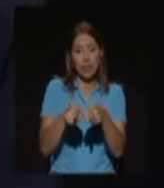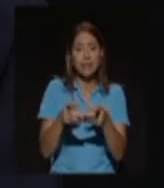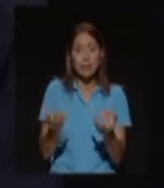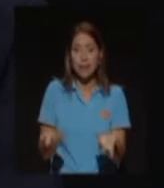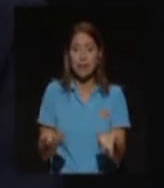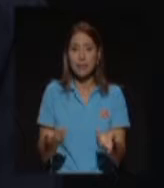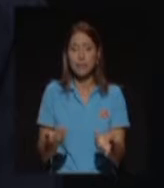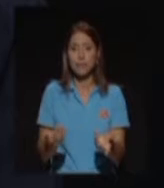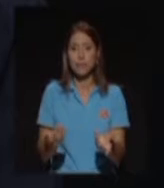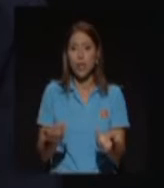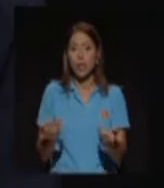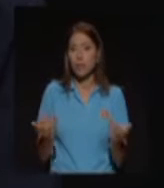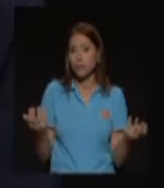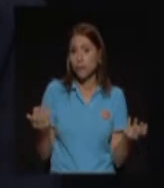dijera,